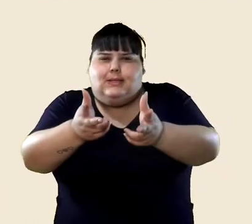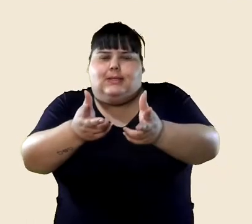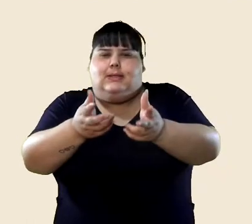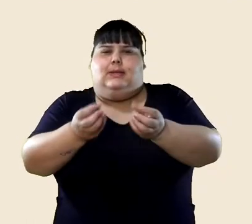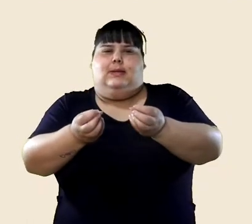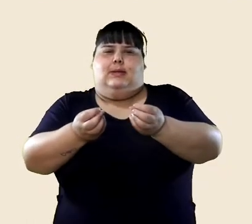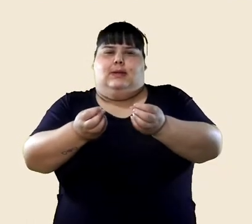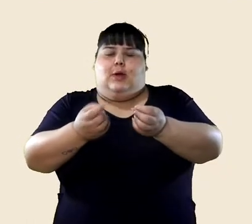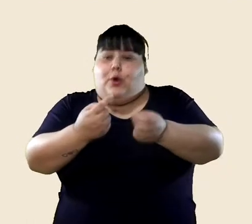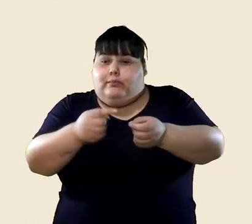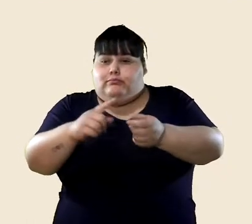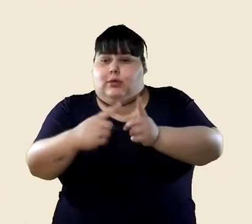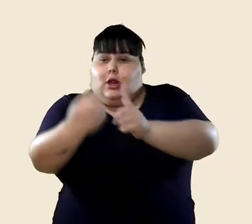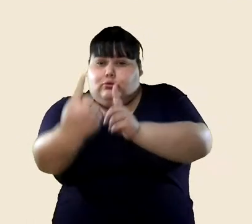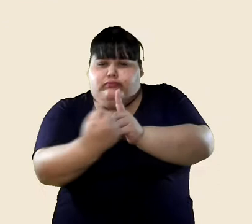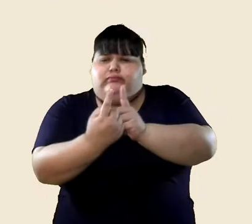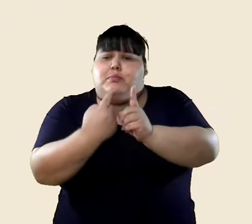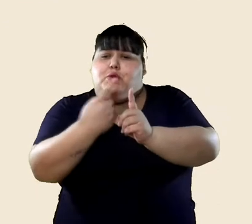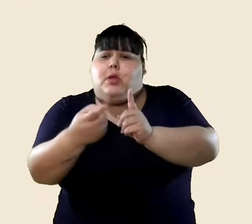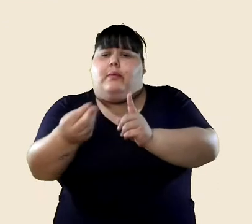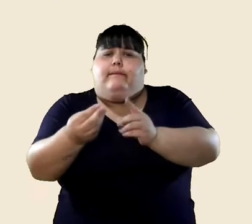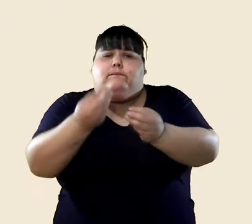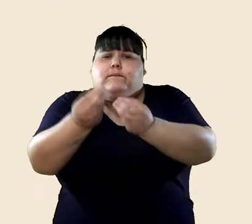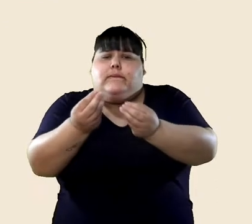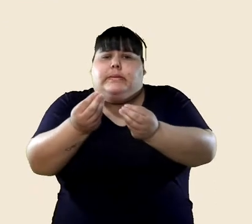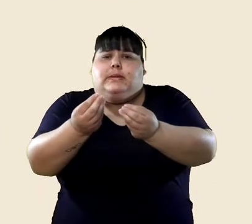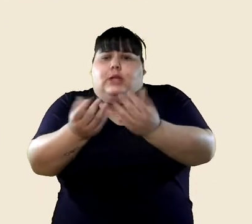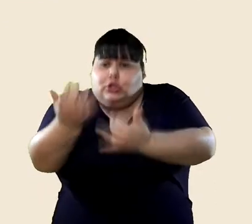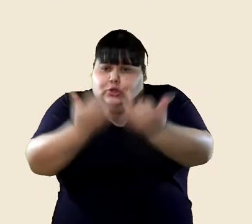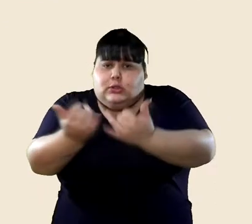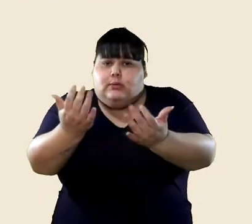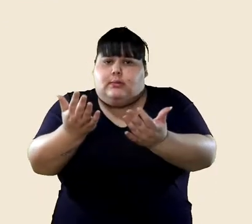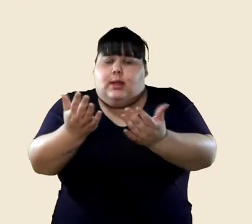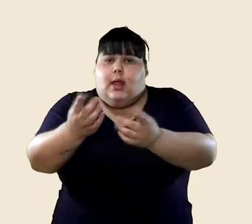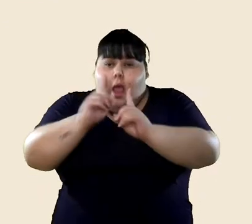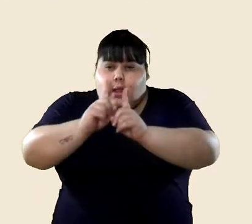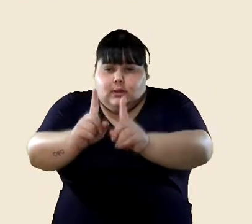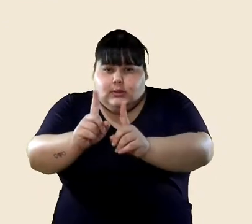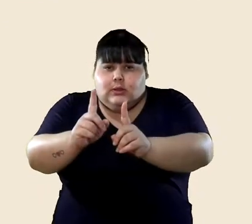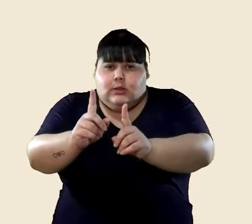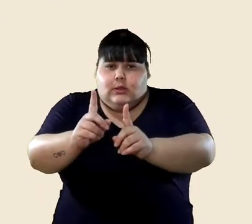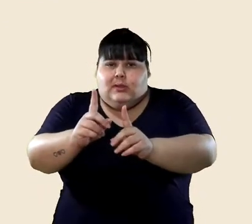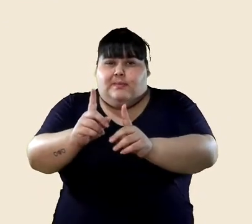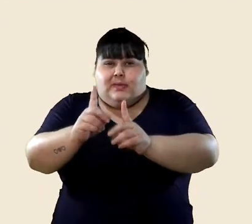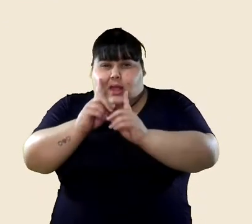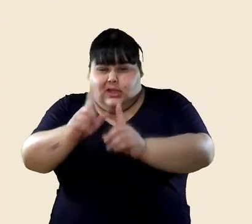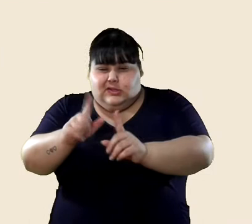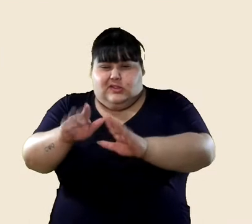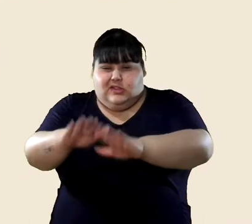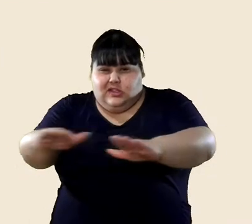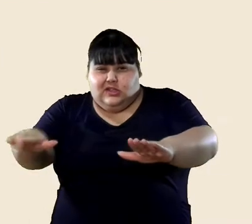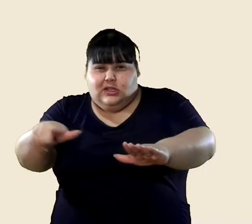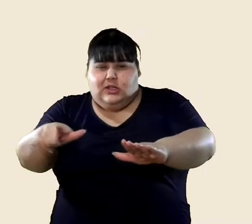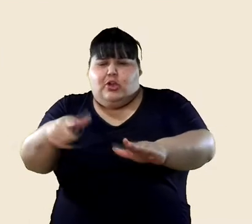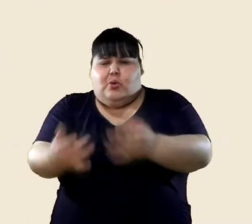poder preguntarle al otro qué le pasa, escuchar. Y escuchar significa no esperar a que un niño me diga estoy mal, sino